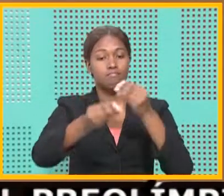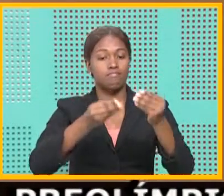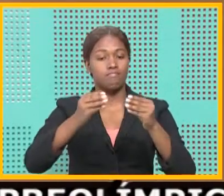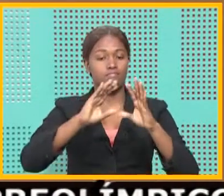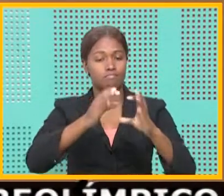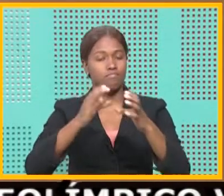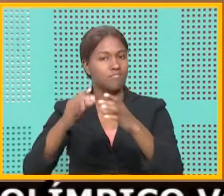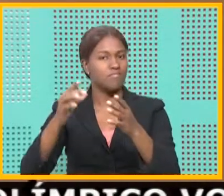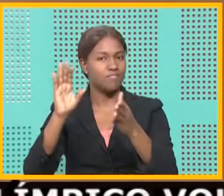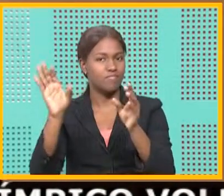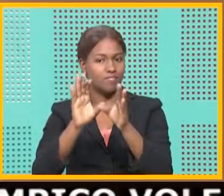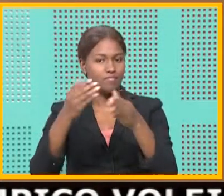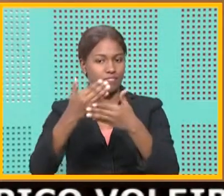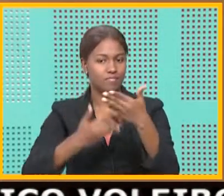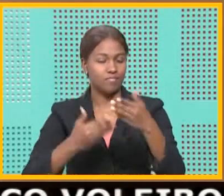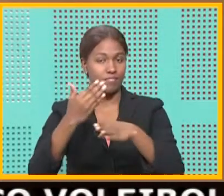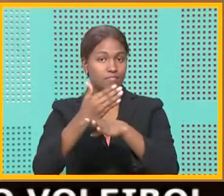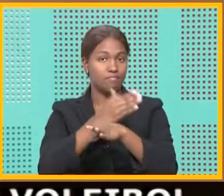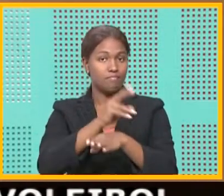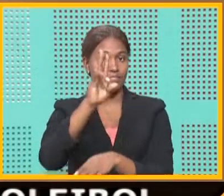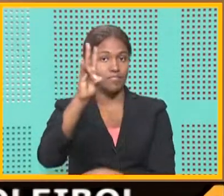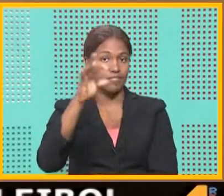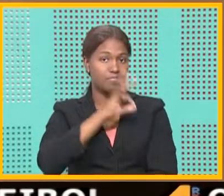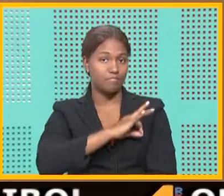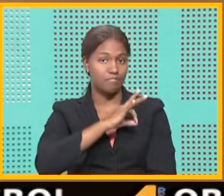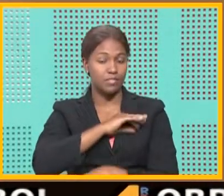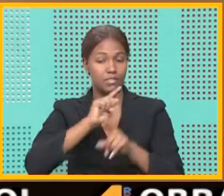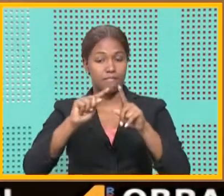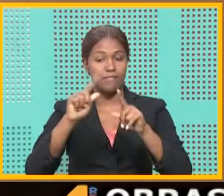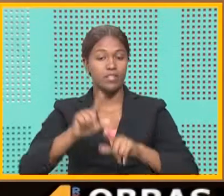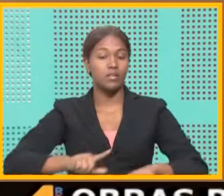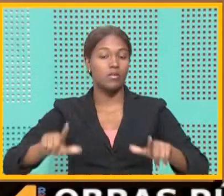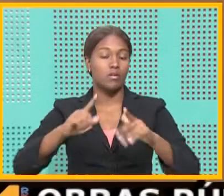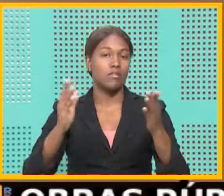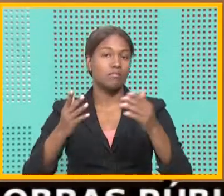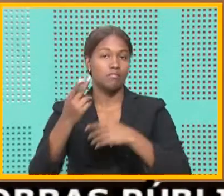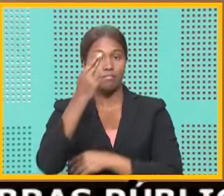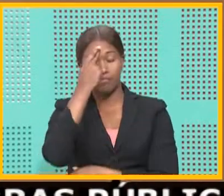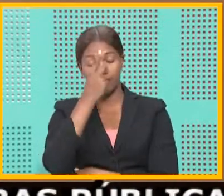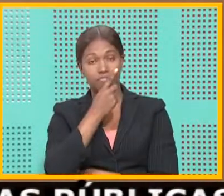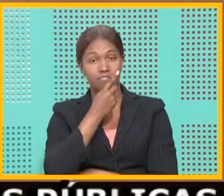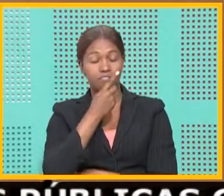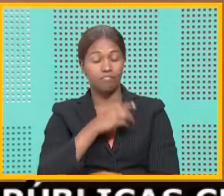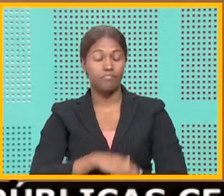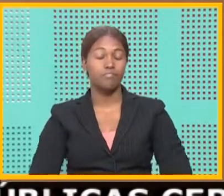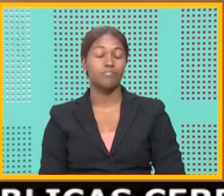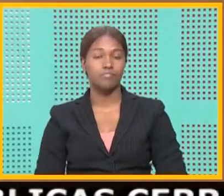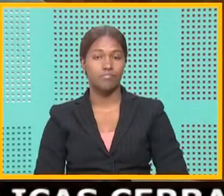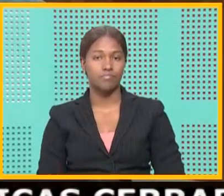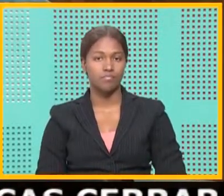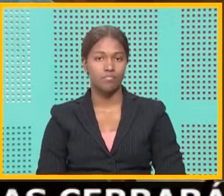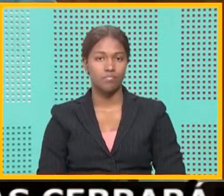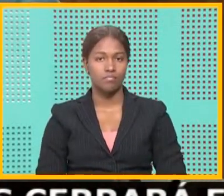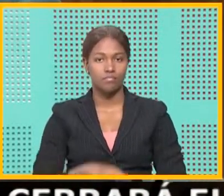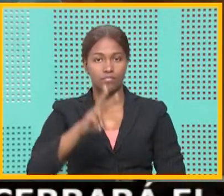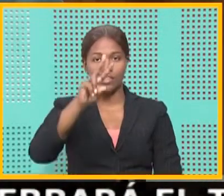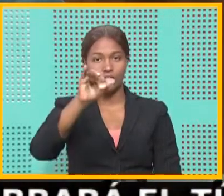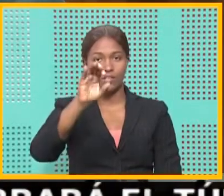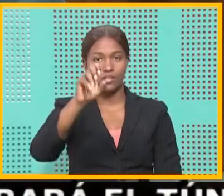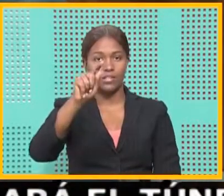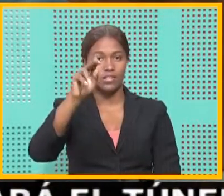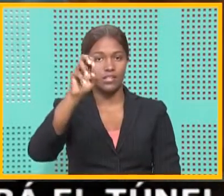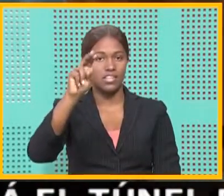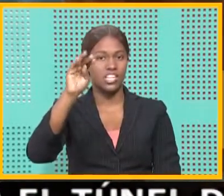títulos definitivos antes del 27 de febrero en distintos puntos de República Dominicana. Detallamos. Vicente Noble,